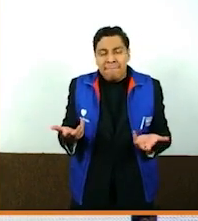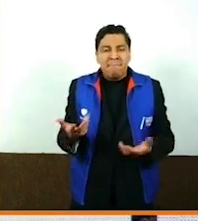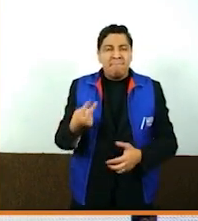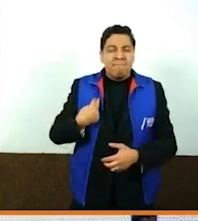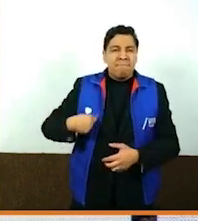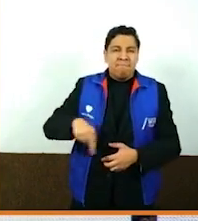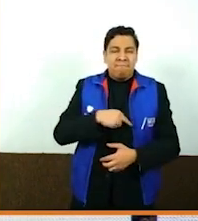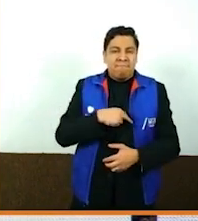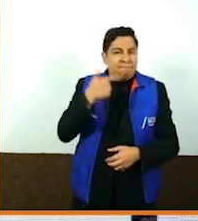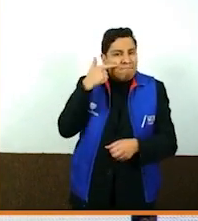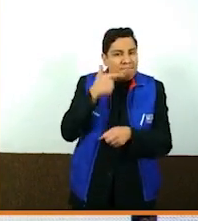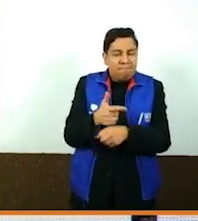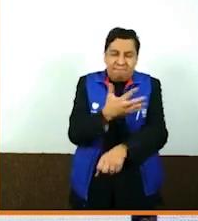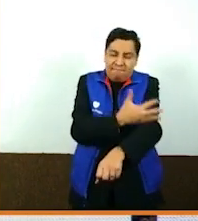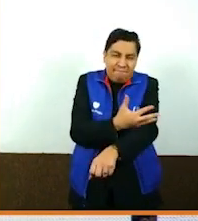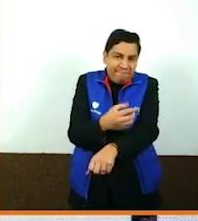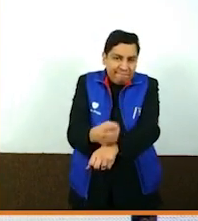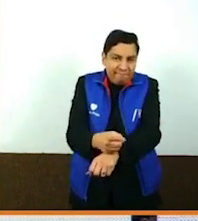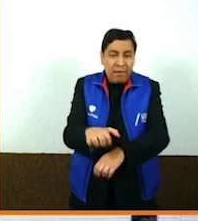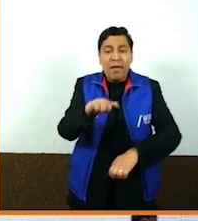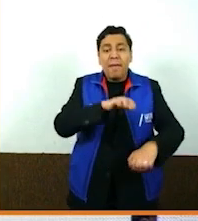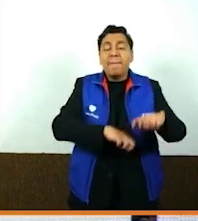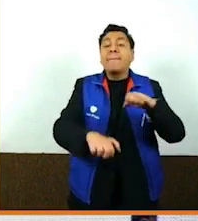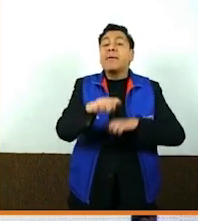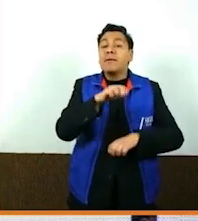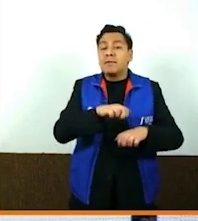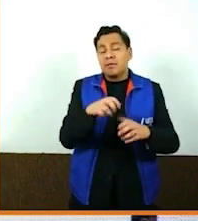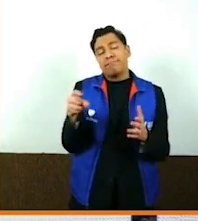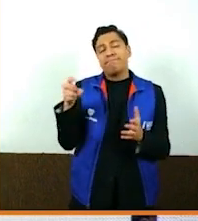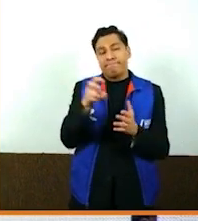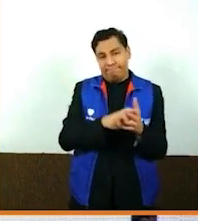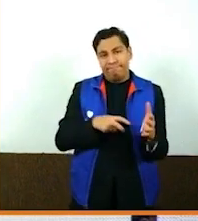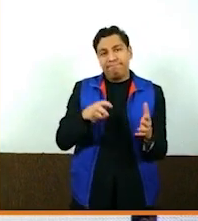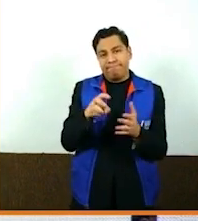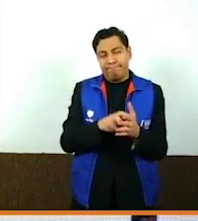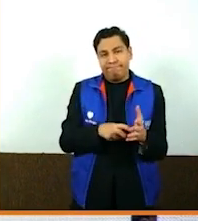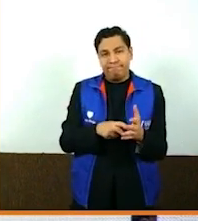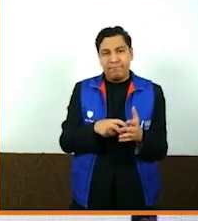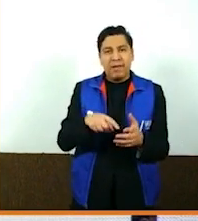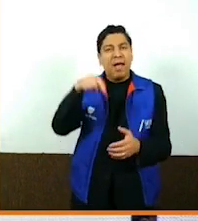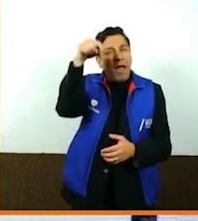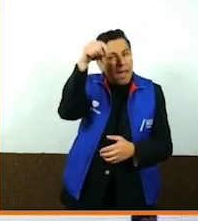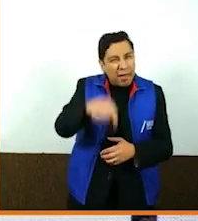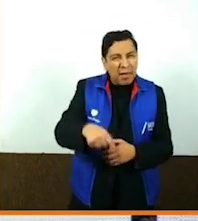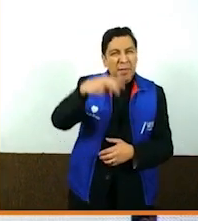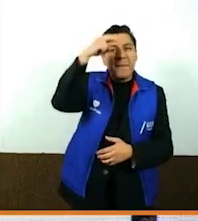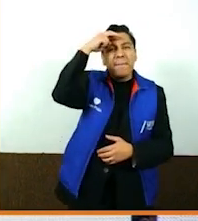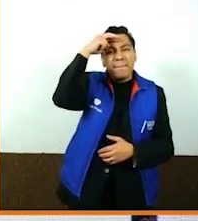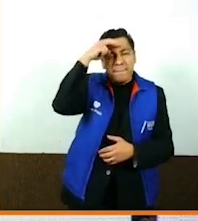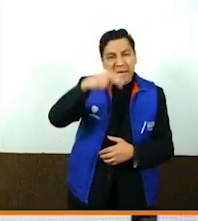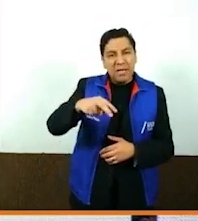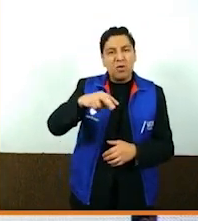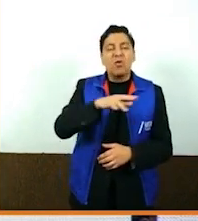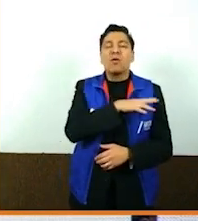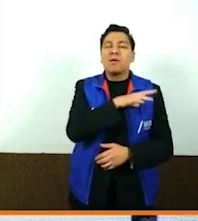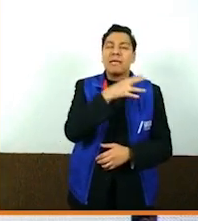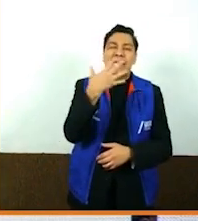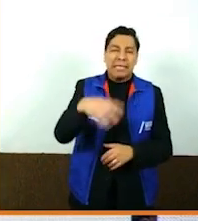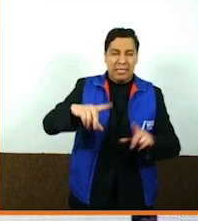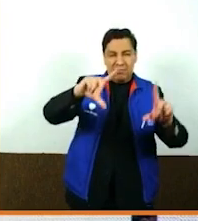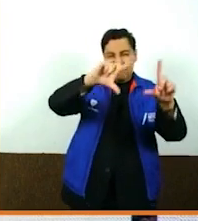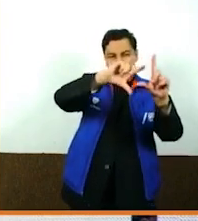de la experiencia de cada empresa, es un modelo como país que no nos ha funcionado bien y que podemos